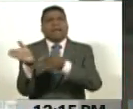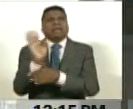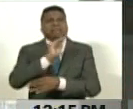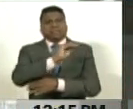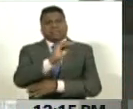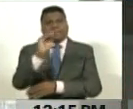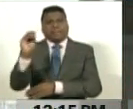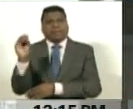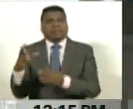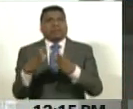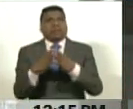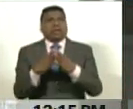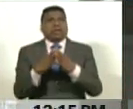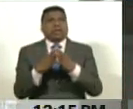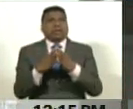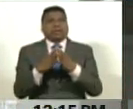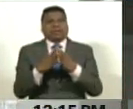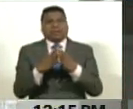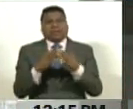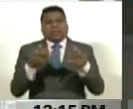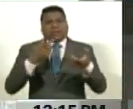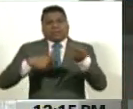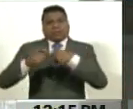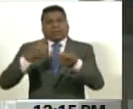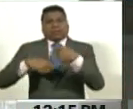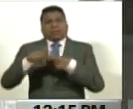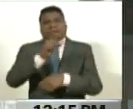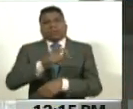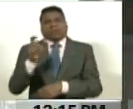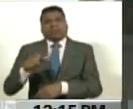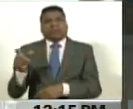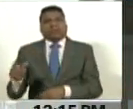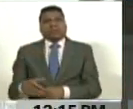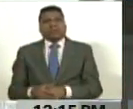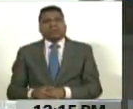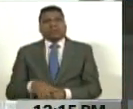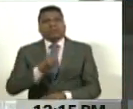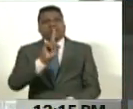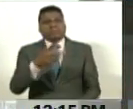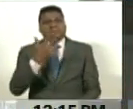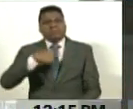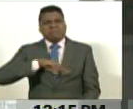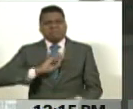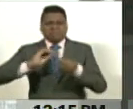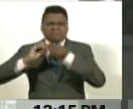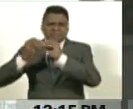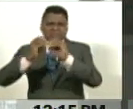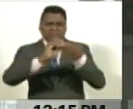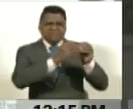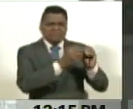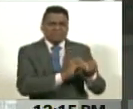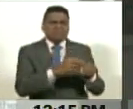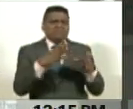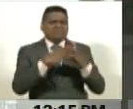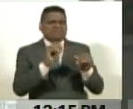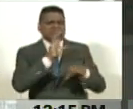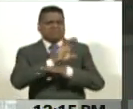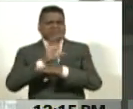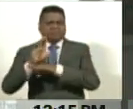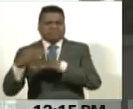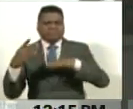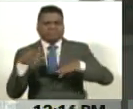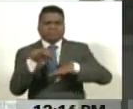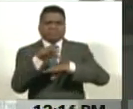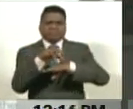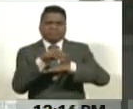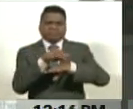digamos, a estos comerciantes que han sido afectados. También estamos recuperando nuestros bienes patrimoniales, municipales y nacionales.